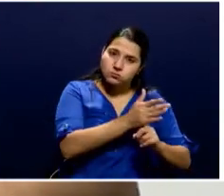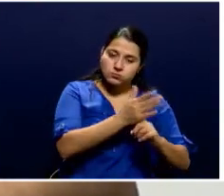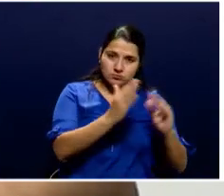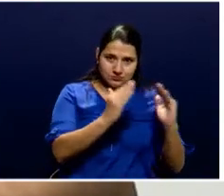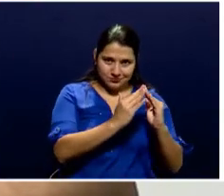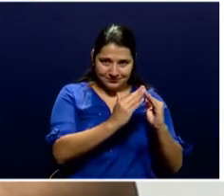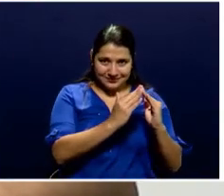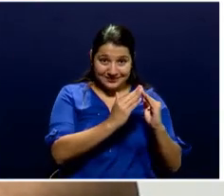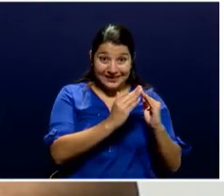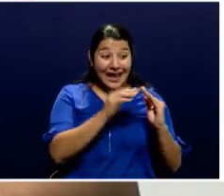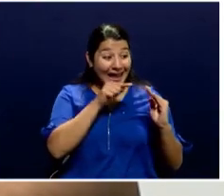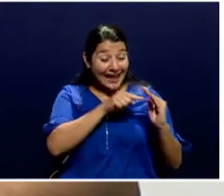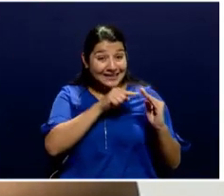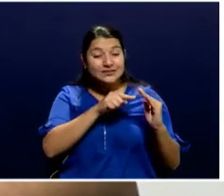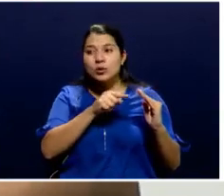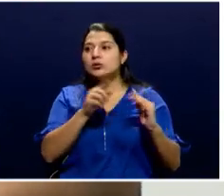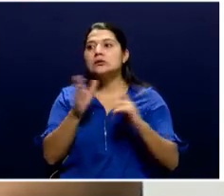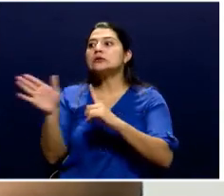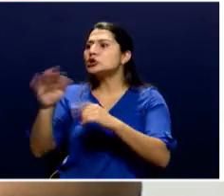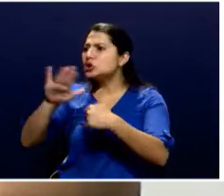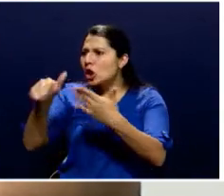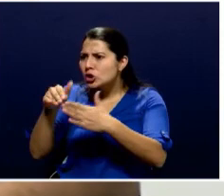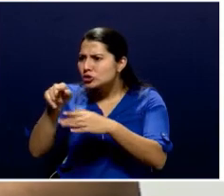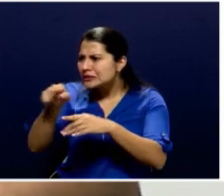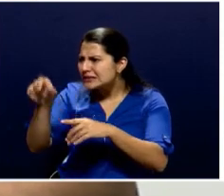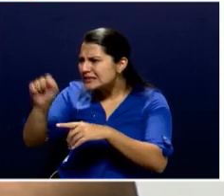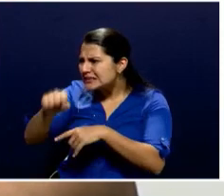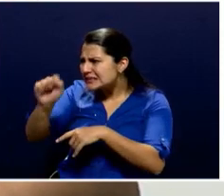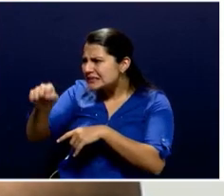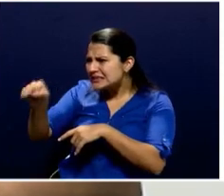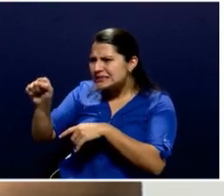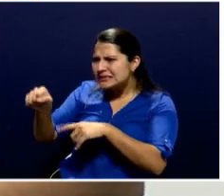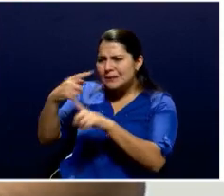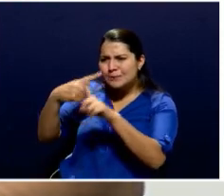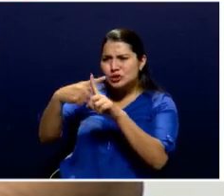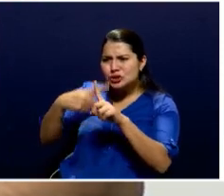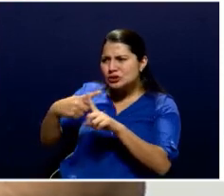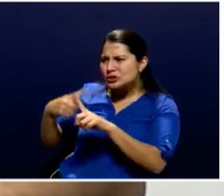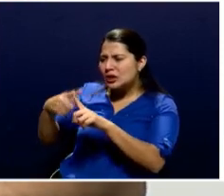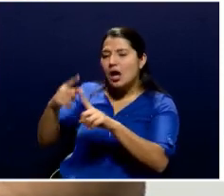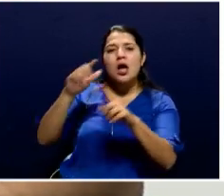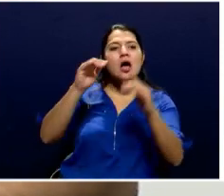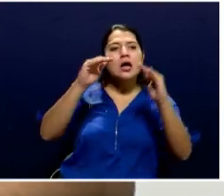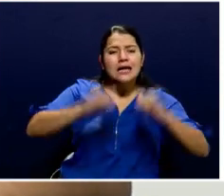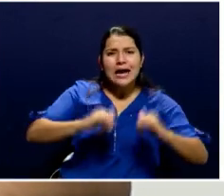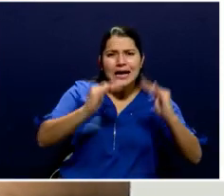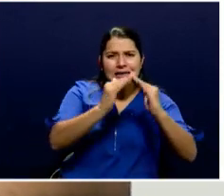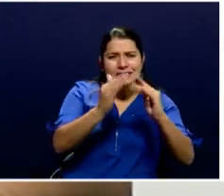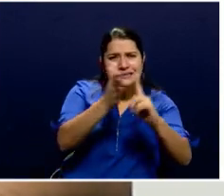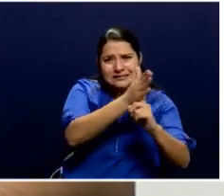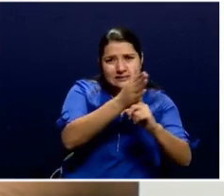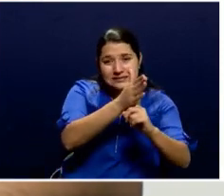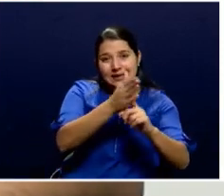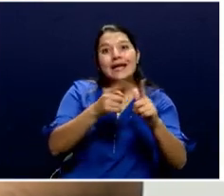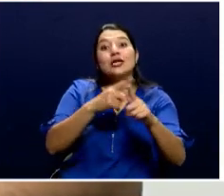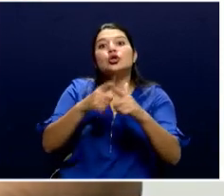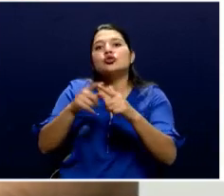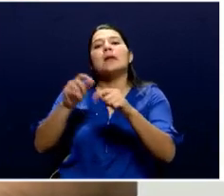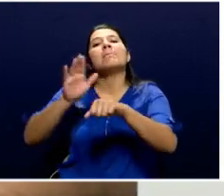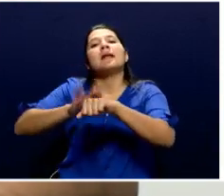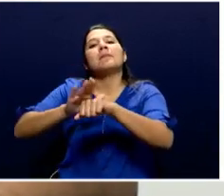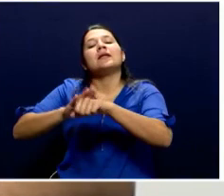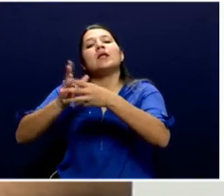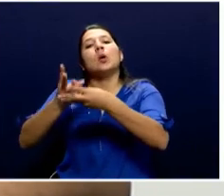solos porque no tienen, en este caso no tiene más gente a quien infectar a su alrededor, ¿verdad? Pero toda esta va a ser una